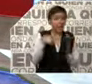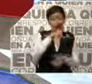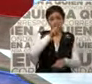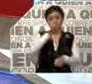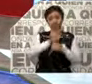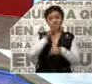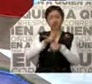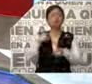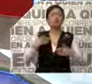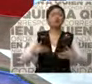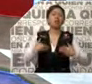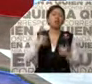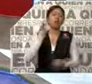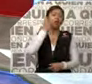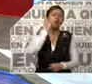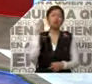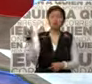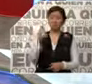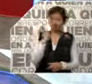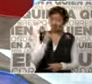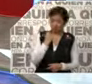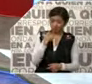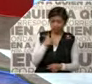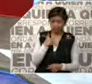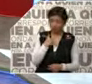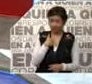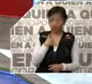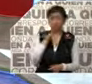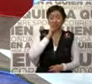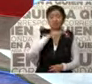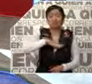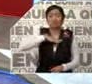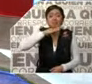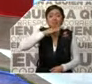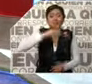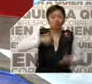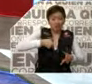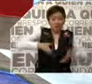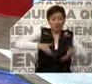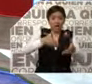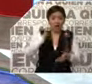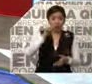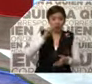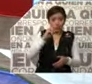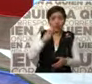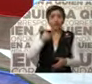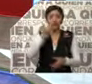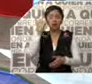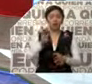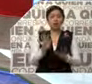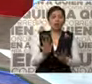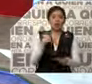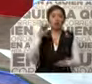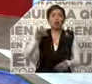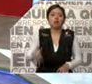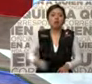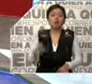¿no? Sí. Nos confiamos cuando vamos circulando por las autopistas, ya sabemos que llegan a menos de que haya un accidente, ¿no? Pero ojalá que